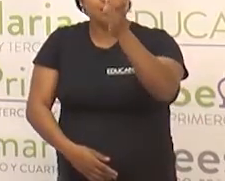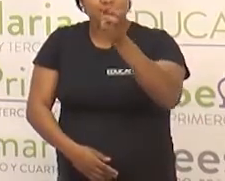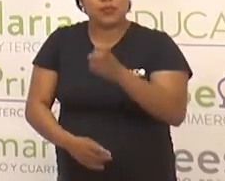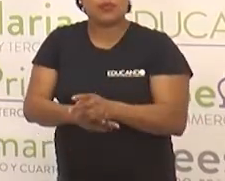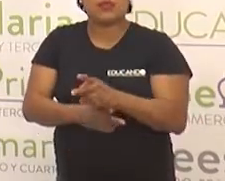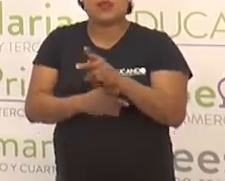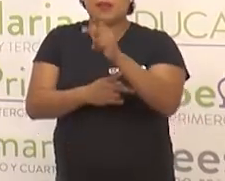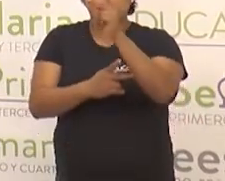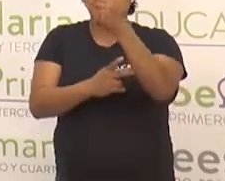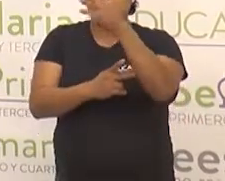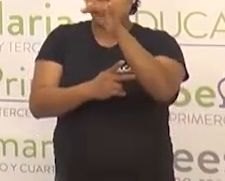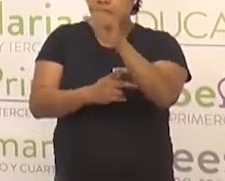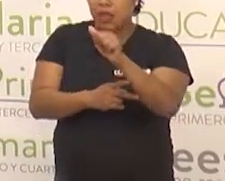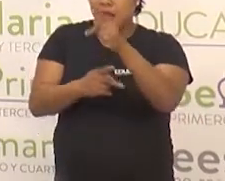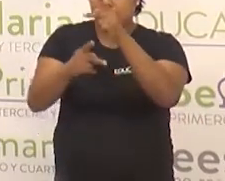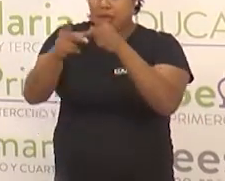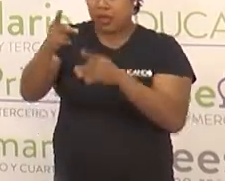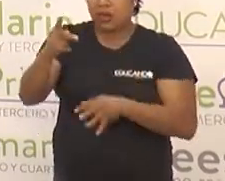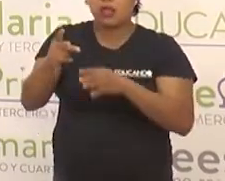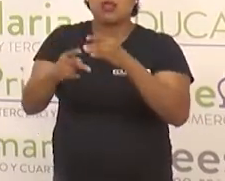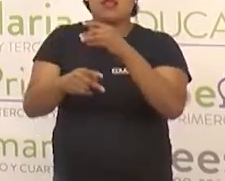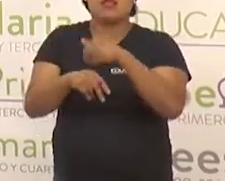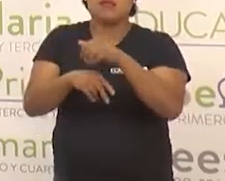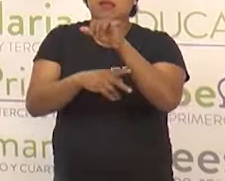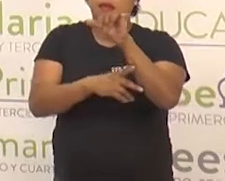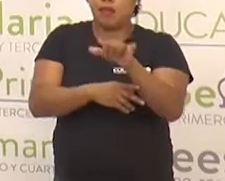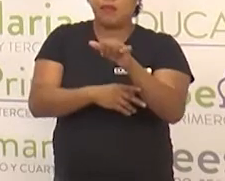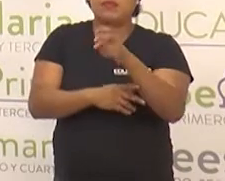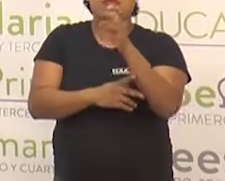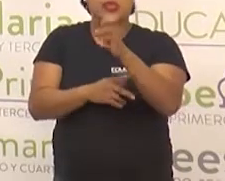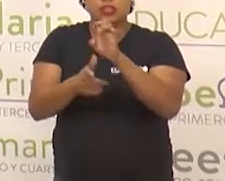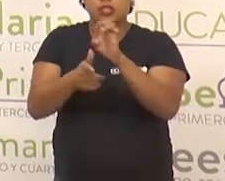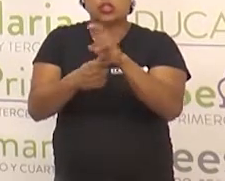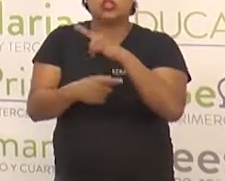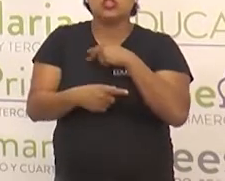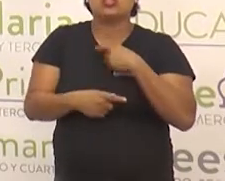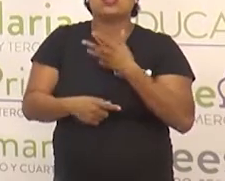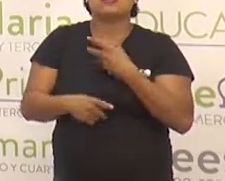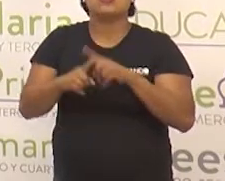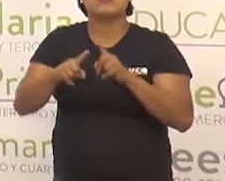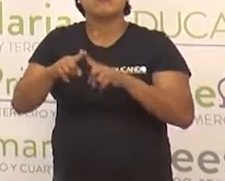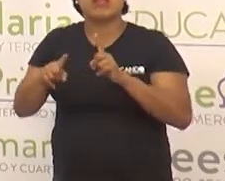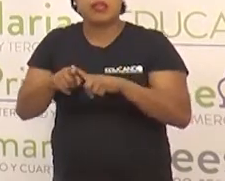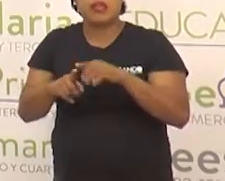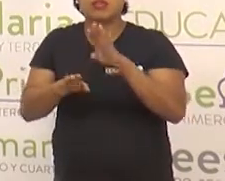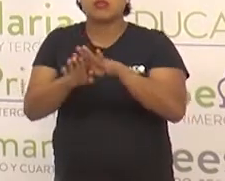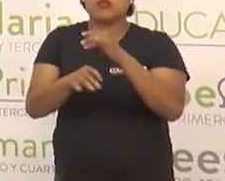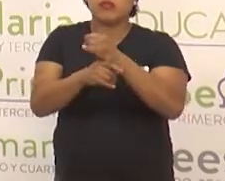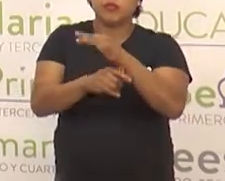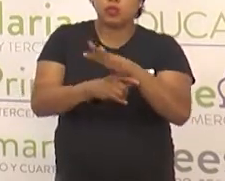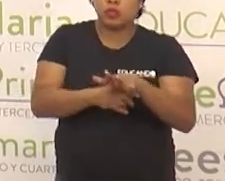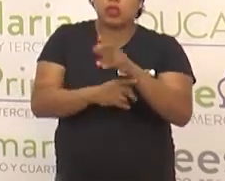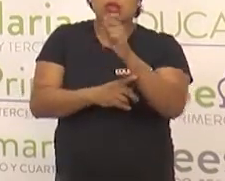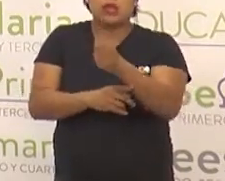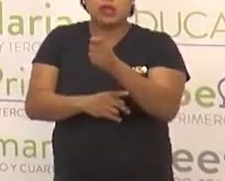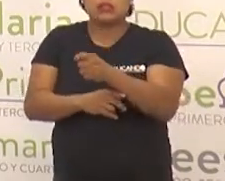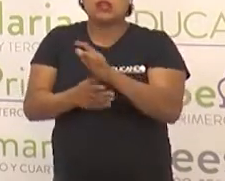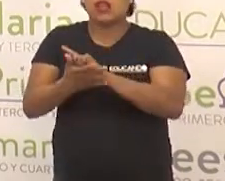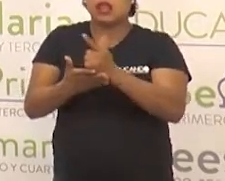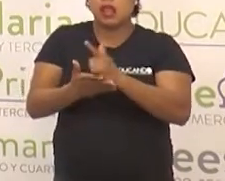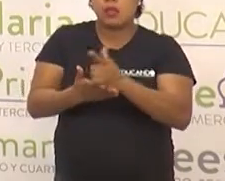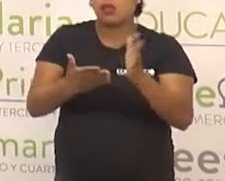Exacto. Páginas lleva acento en la primera A. Entonces tenemos que las diferentes fuentes de información